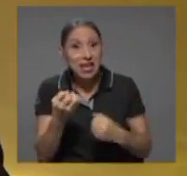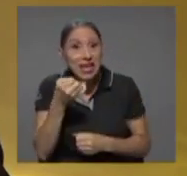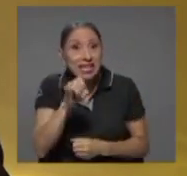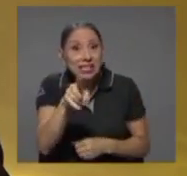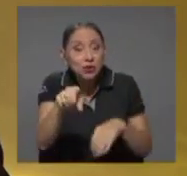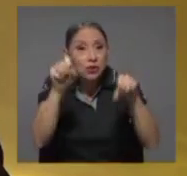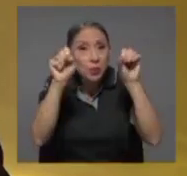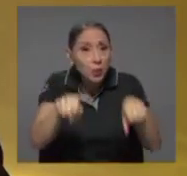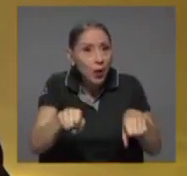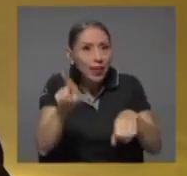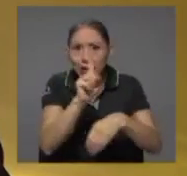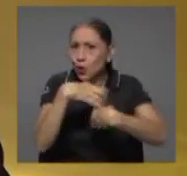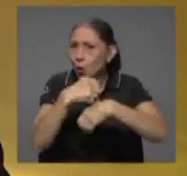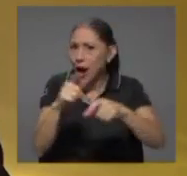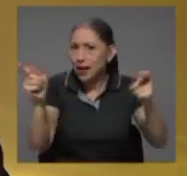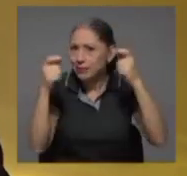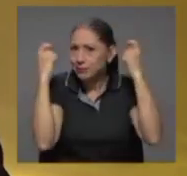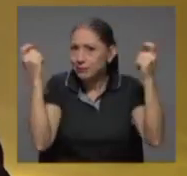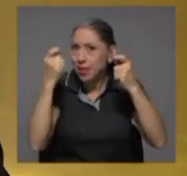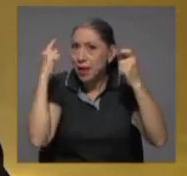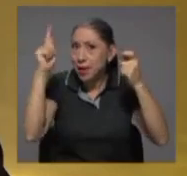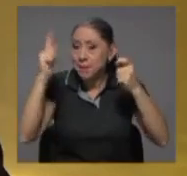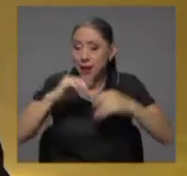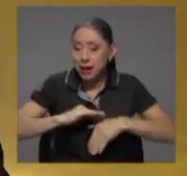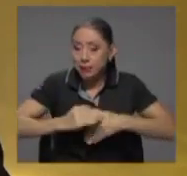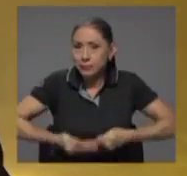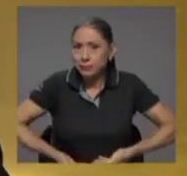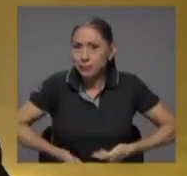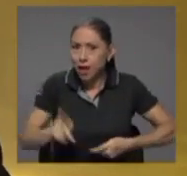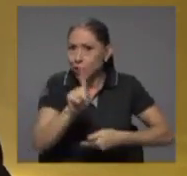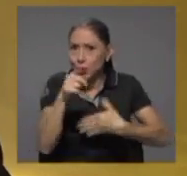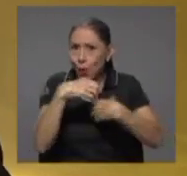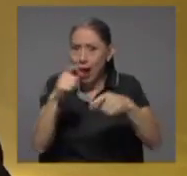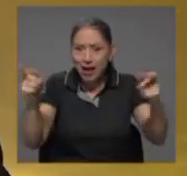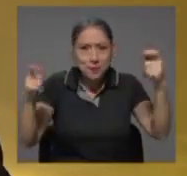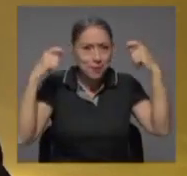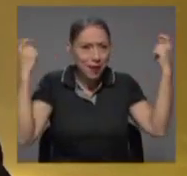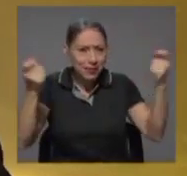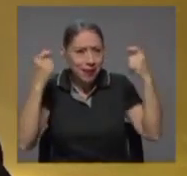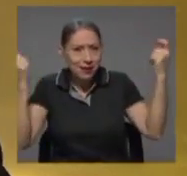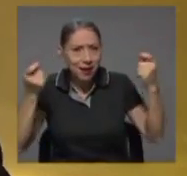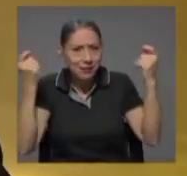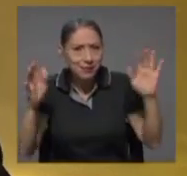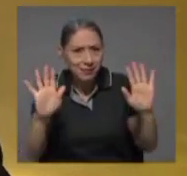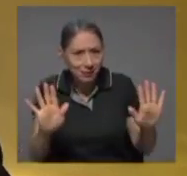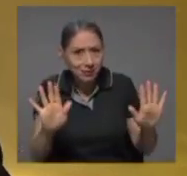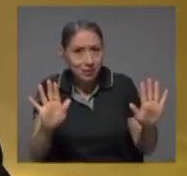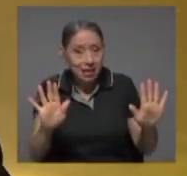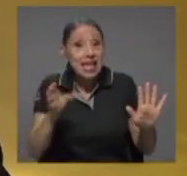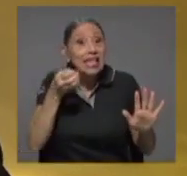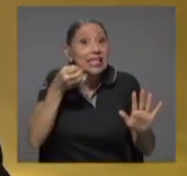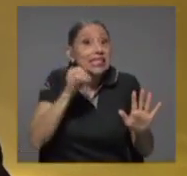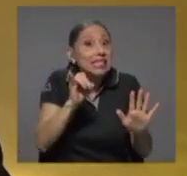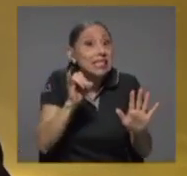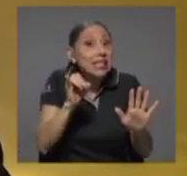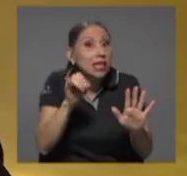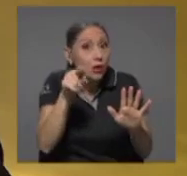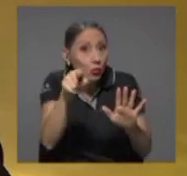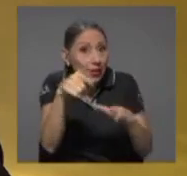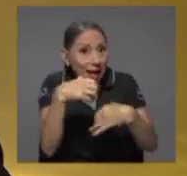hagan baby showers; si pueden, no hagan pachangas; y si hacen cualquiera de esas